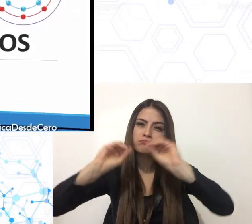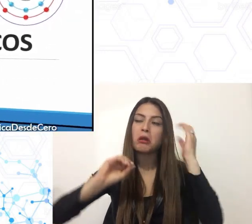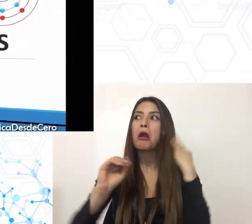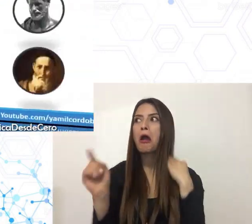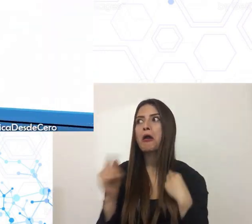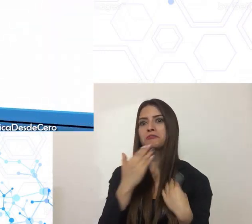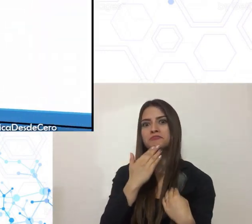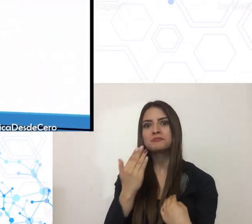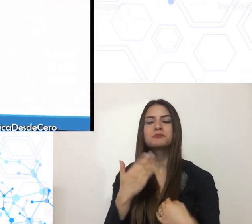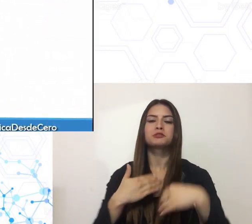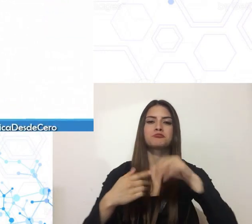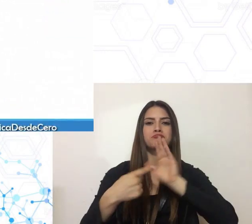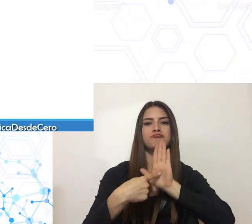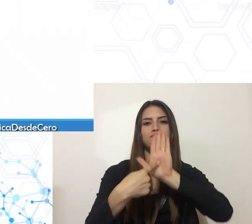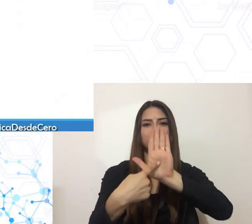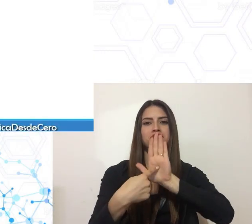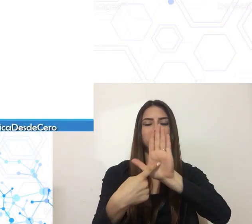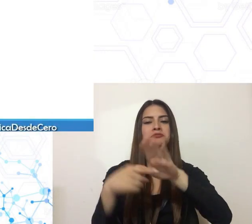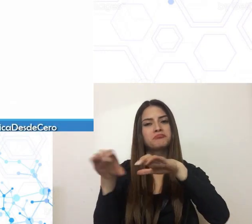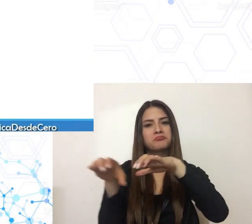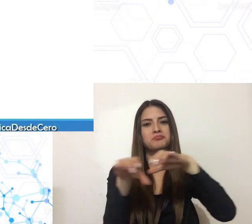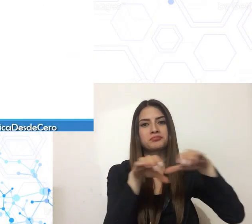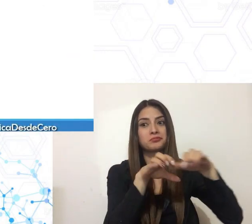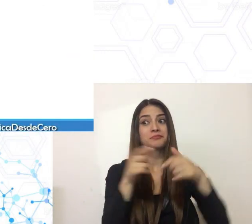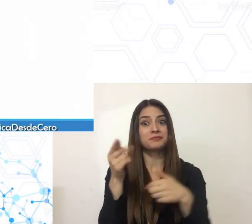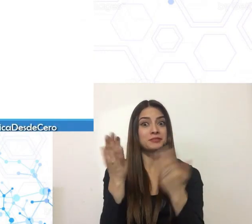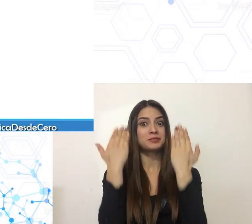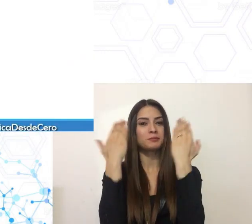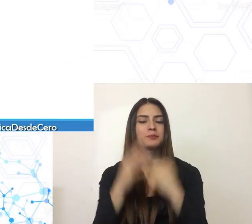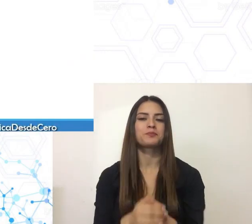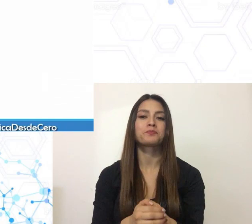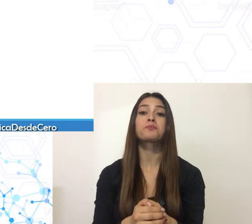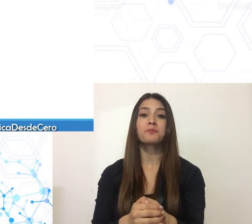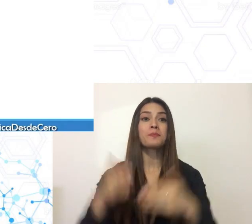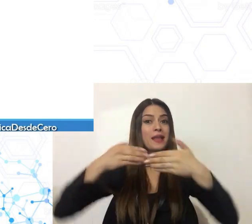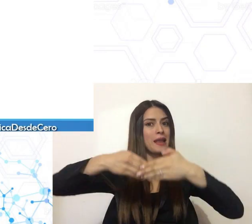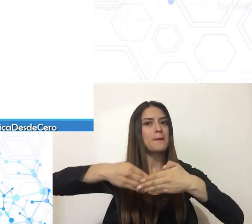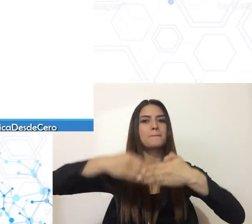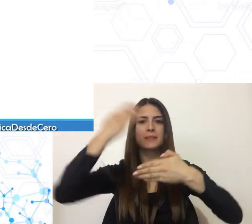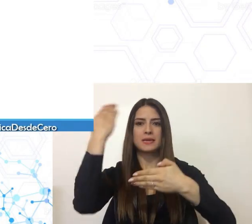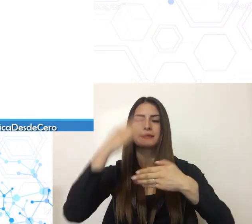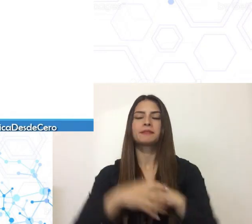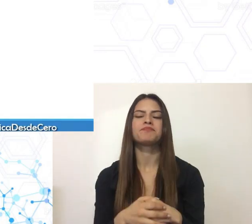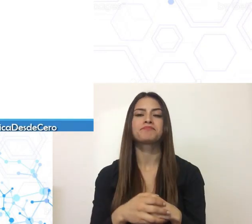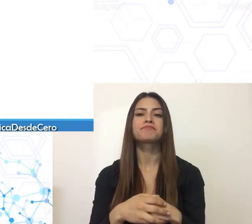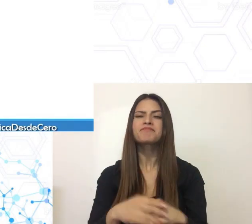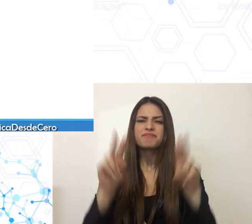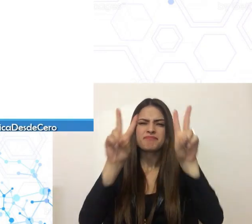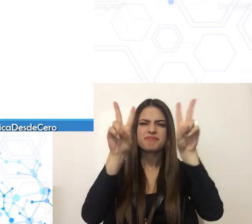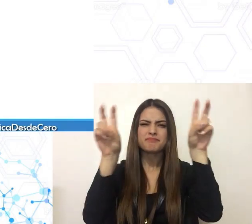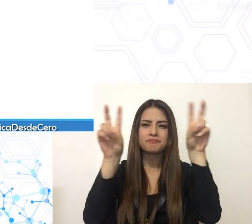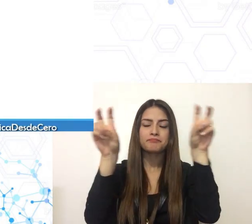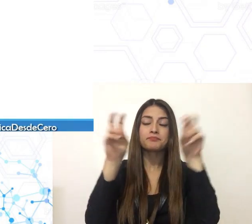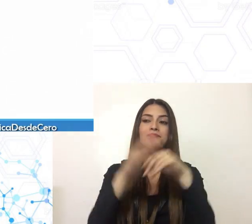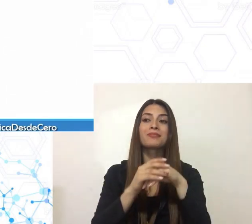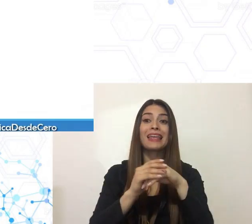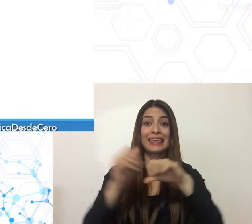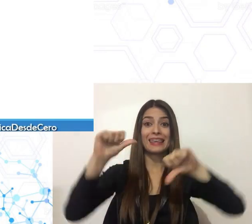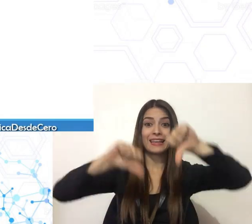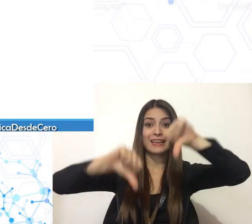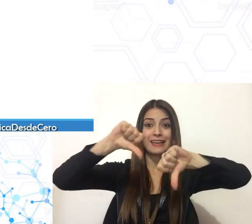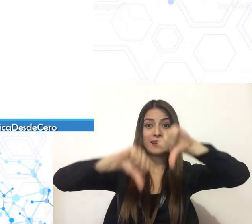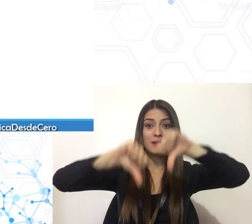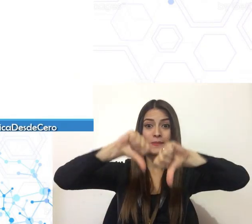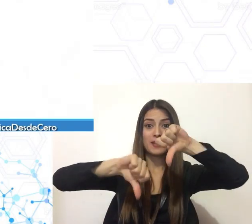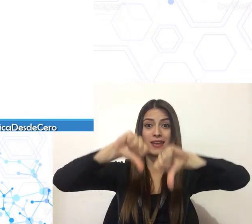en Química desde cero, sumamente importante para el trabajo que vamos a realizar. Bien, entonces vamos a